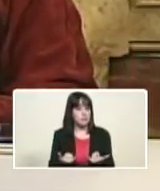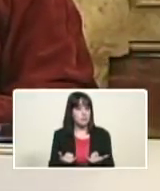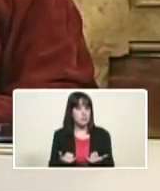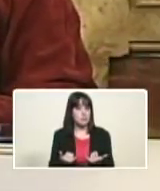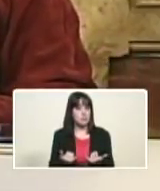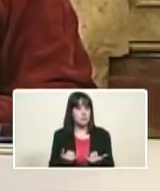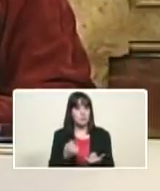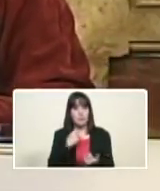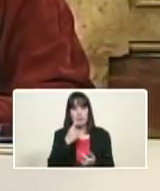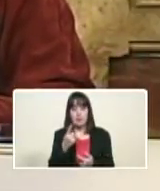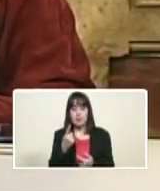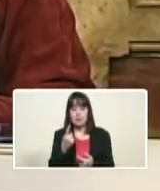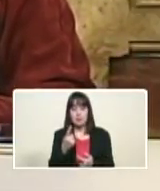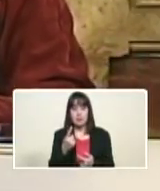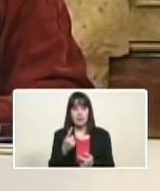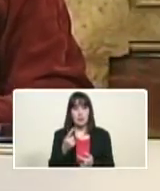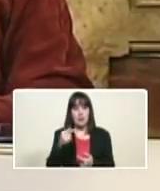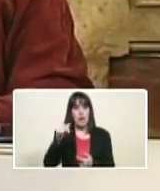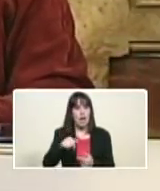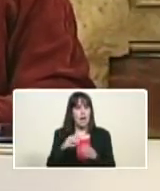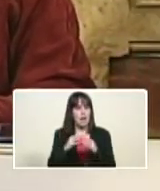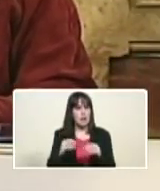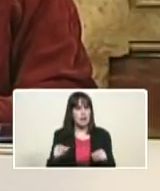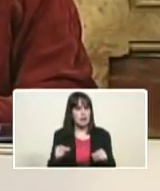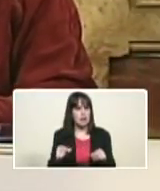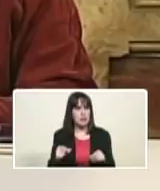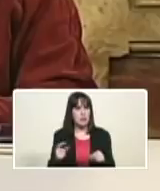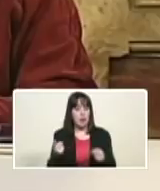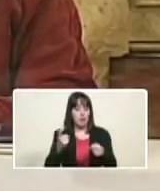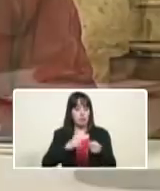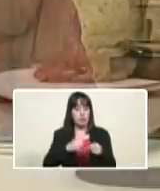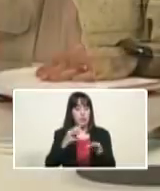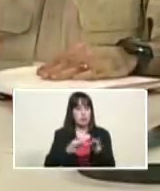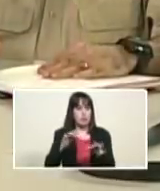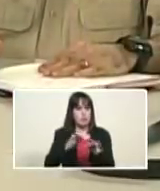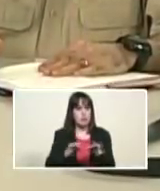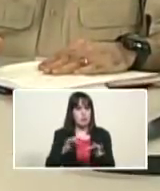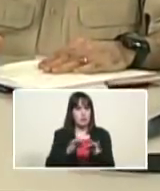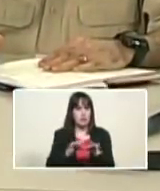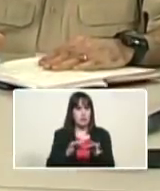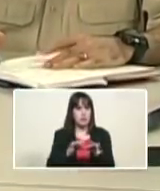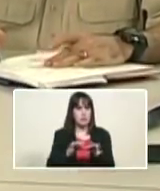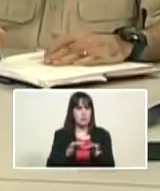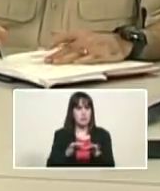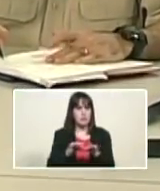Que está en la tierra también. Anclada en el Petro, camarada.